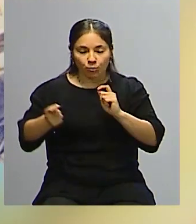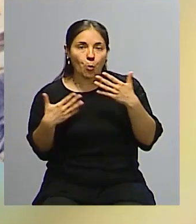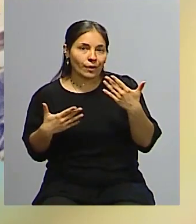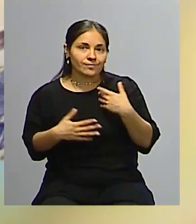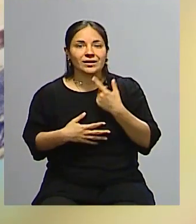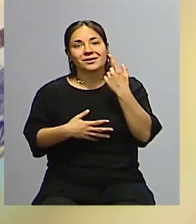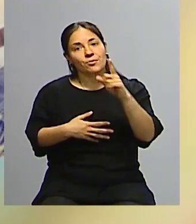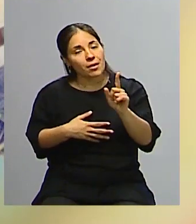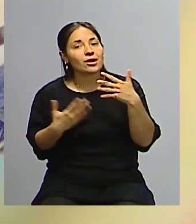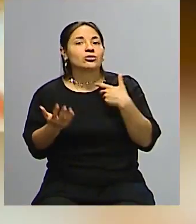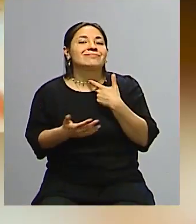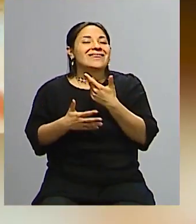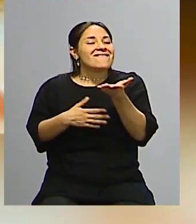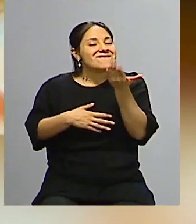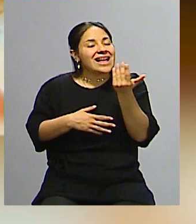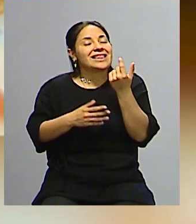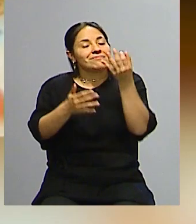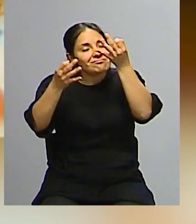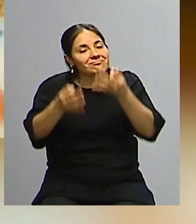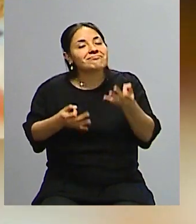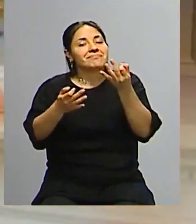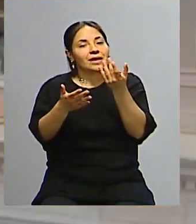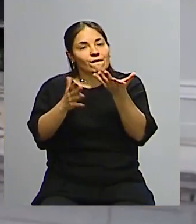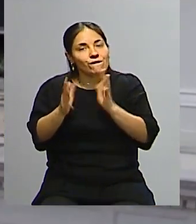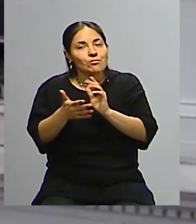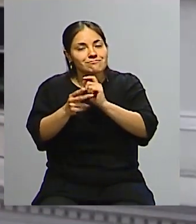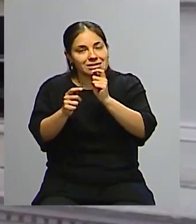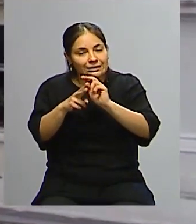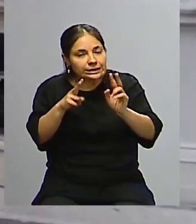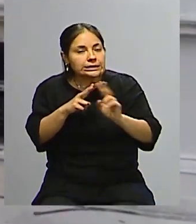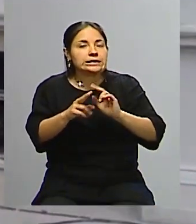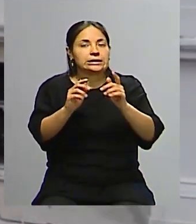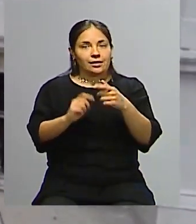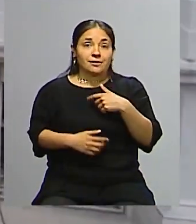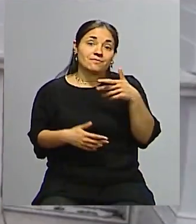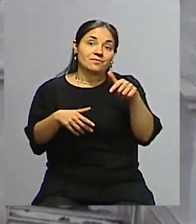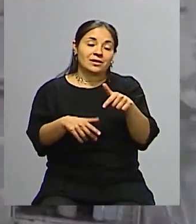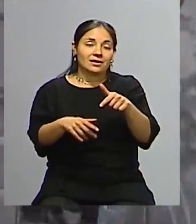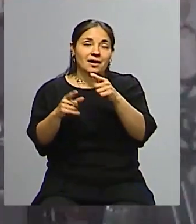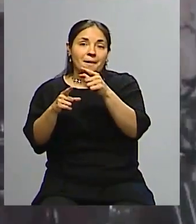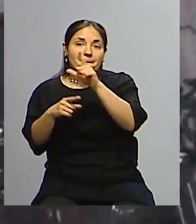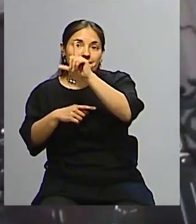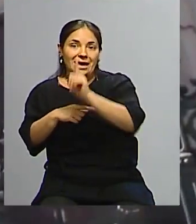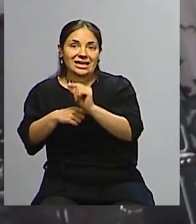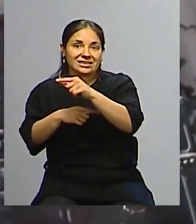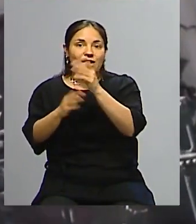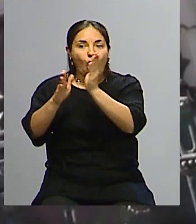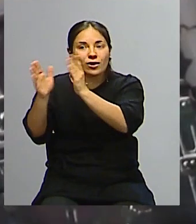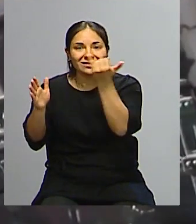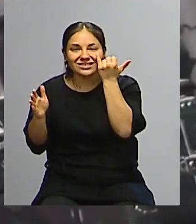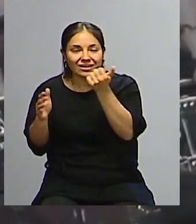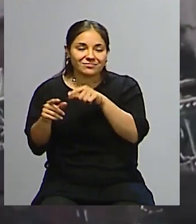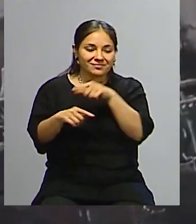técnicas y normas presupuestarias. Entonces toma una dimensión mucho mayor que en esos países ordenados. Bien, en cuanto